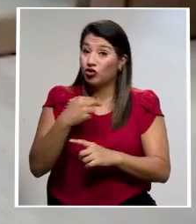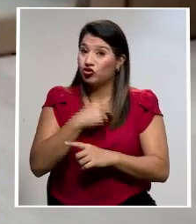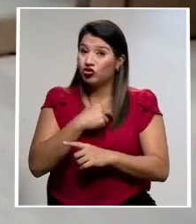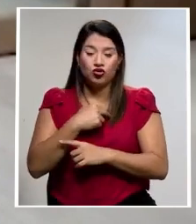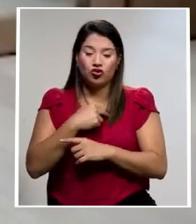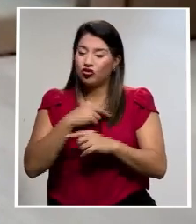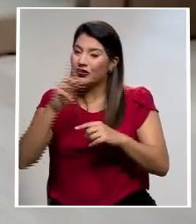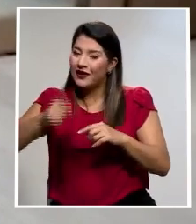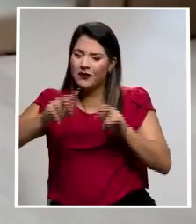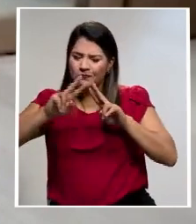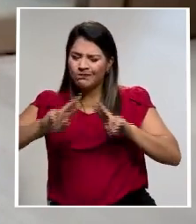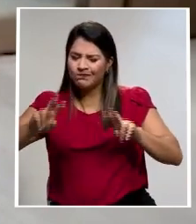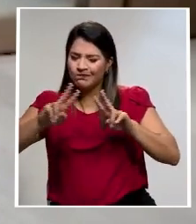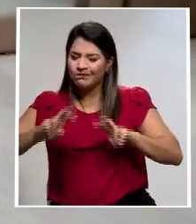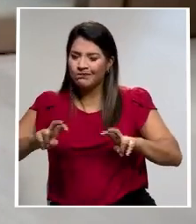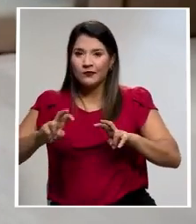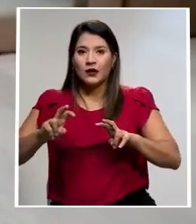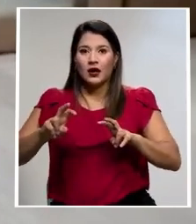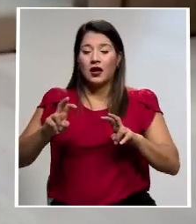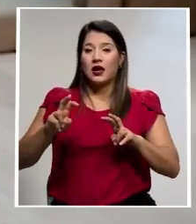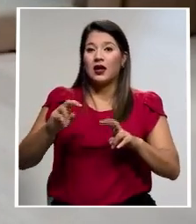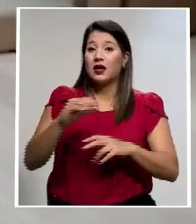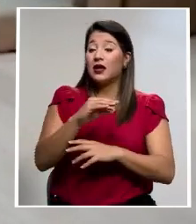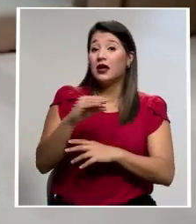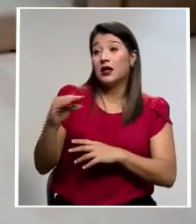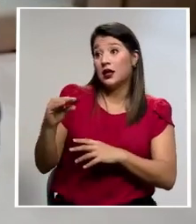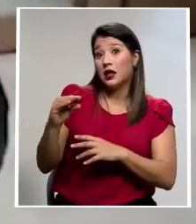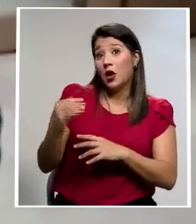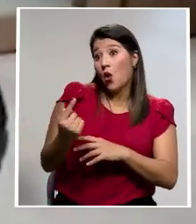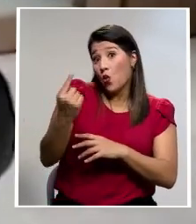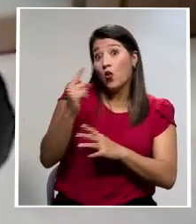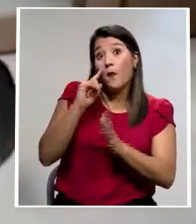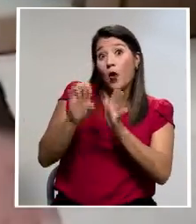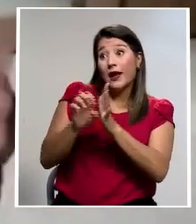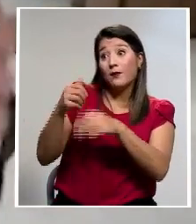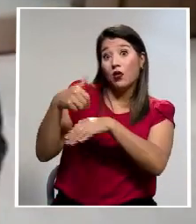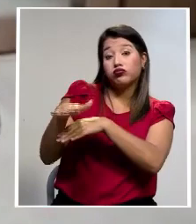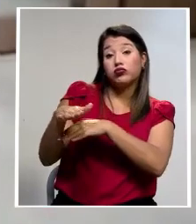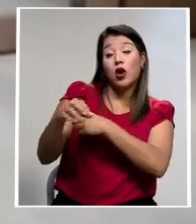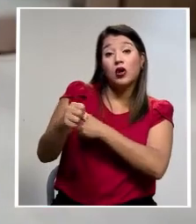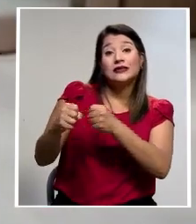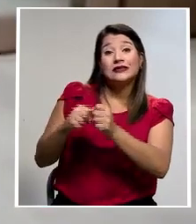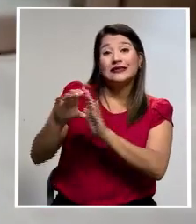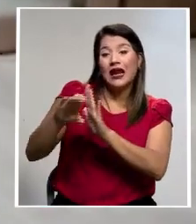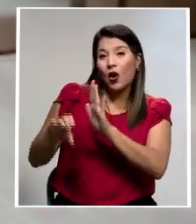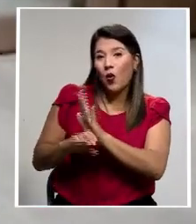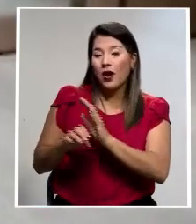tiempo de una manera desproporcionada, porque escogieron la ruta equivocada en empleo público,